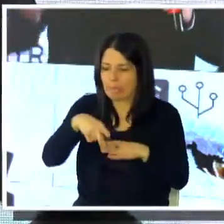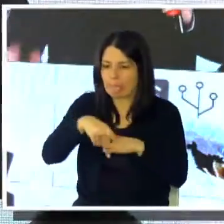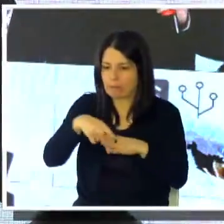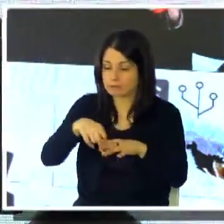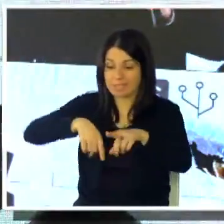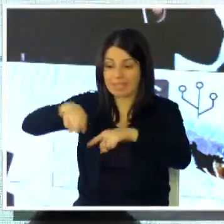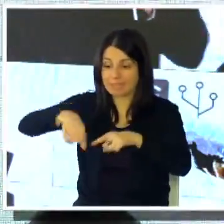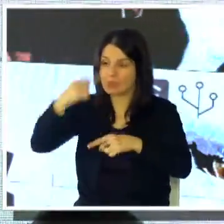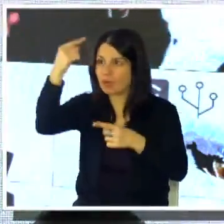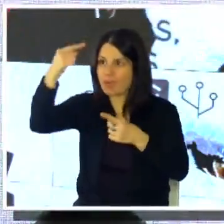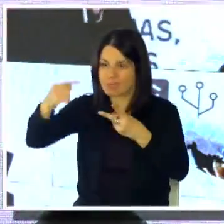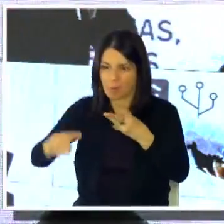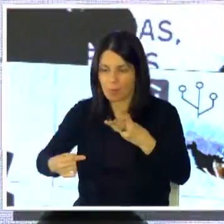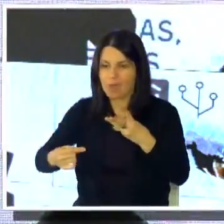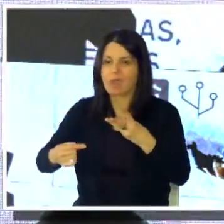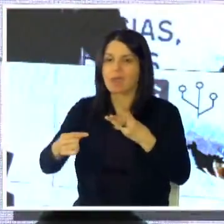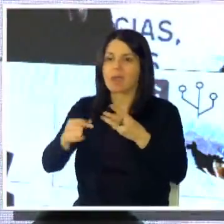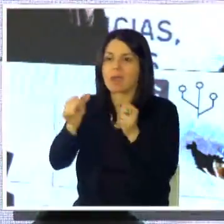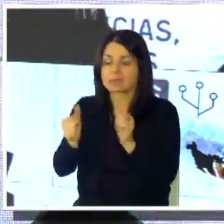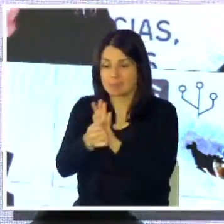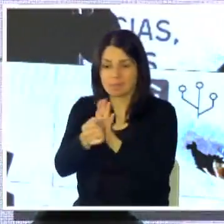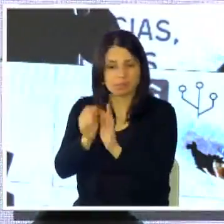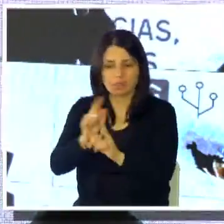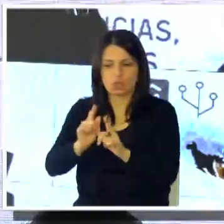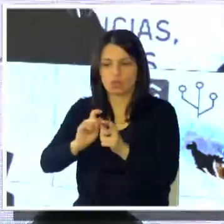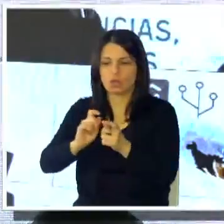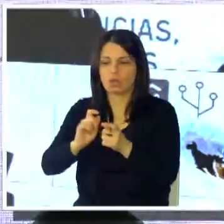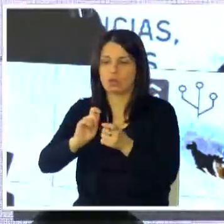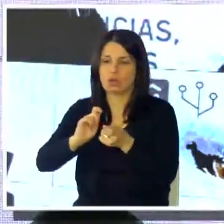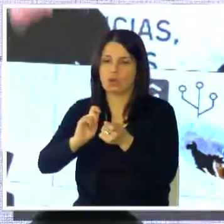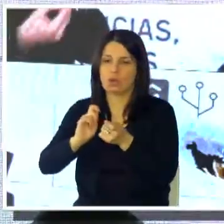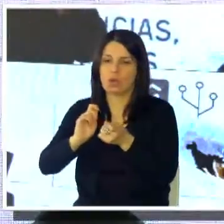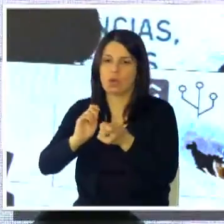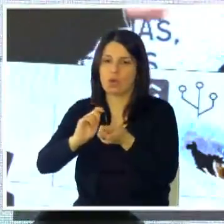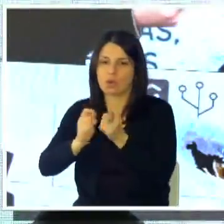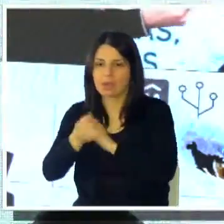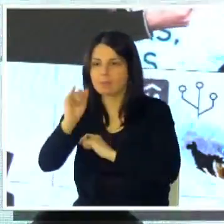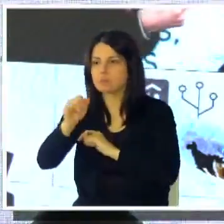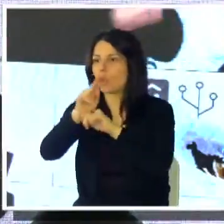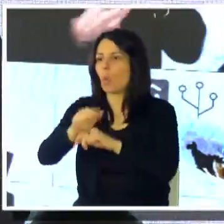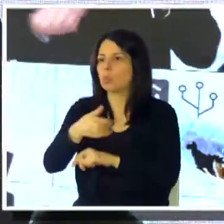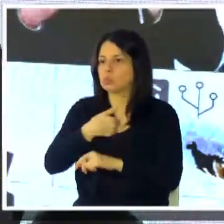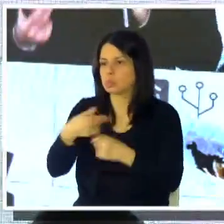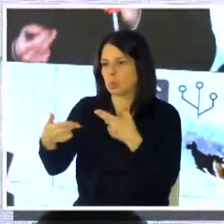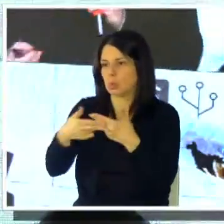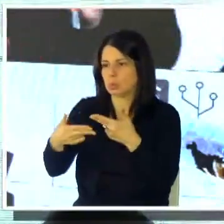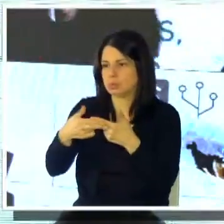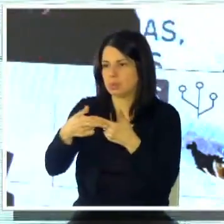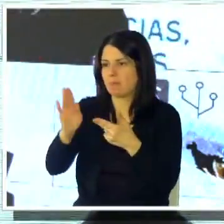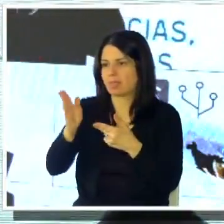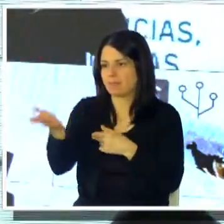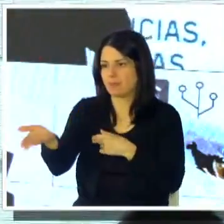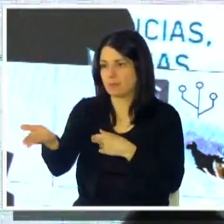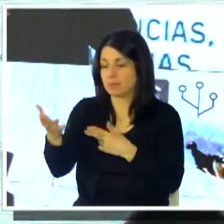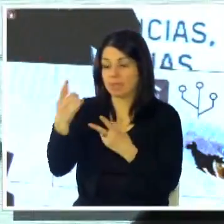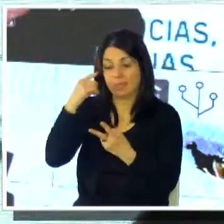cada vertical no sea afectada por el uso de la plataforma. En este sentido, lo que estamos trabajando es tener